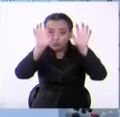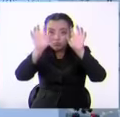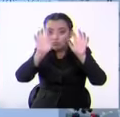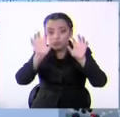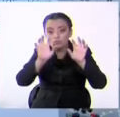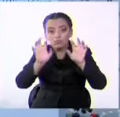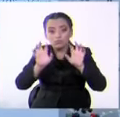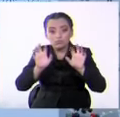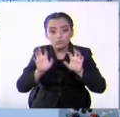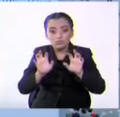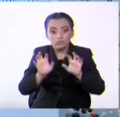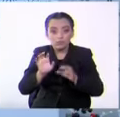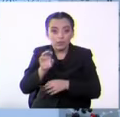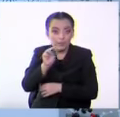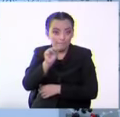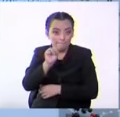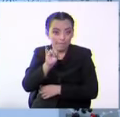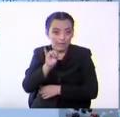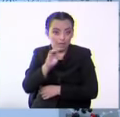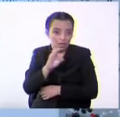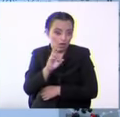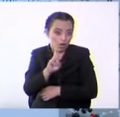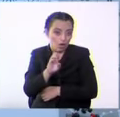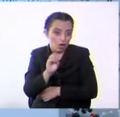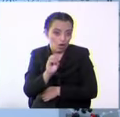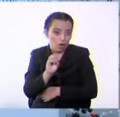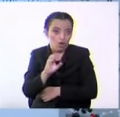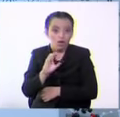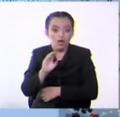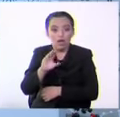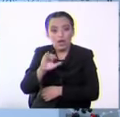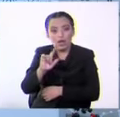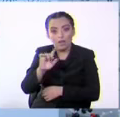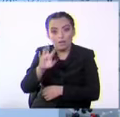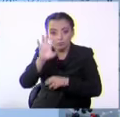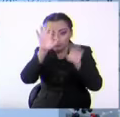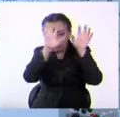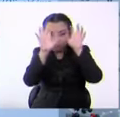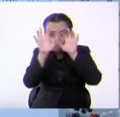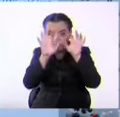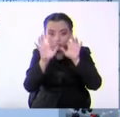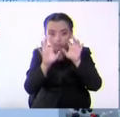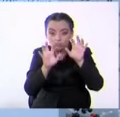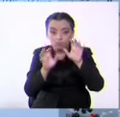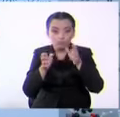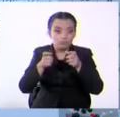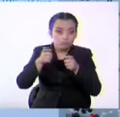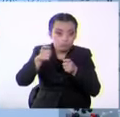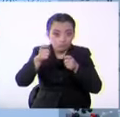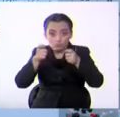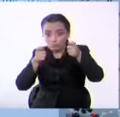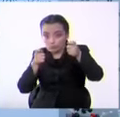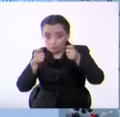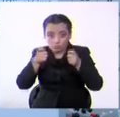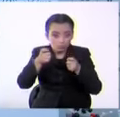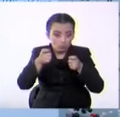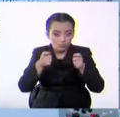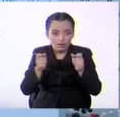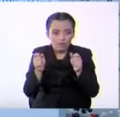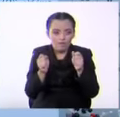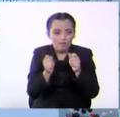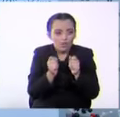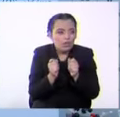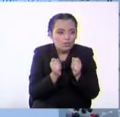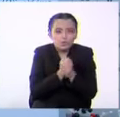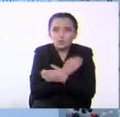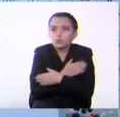El microclima también es regulado por los distintos ecosistemas. Por eso a veces digamos que es más heladito si nosotros vamos